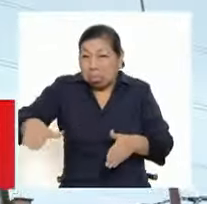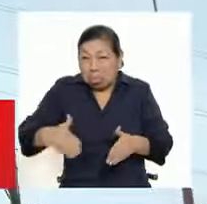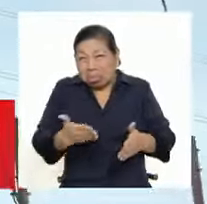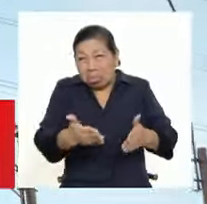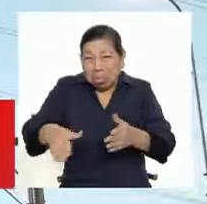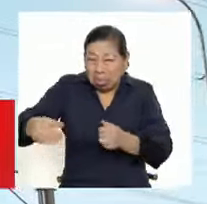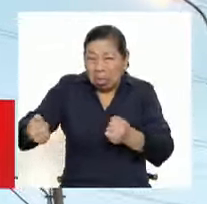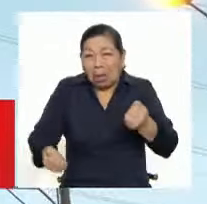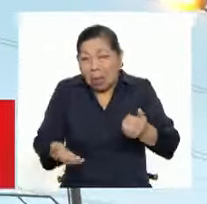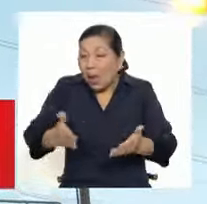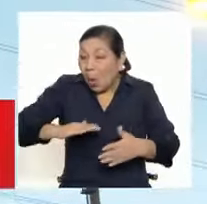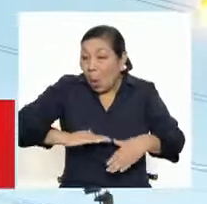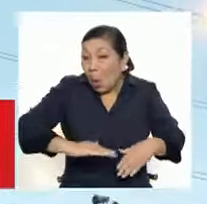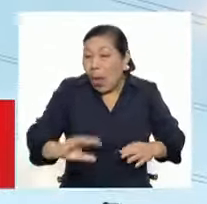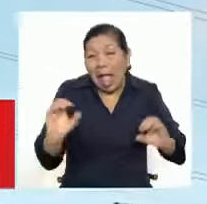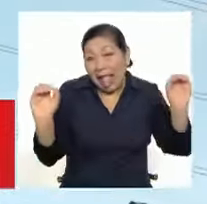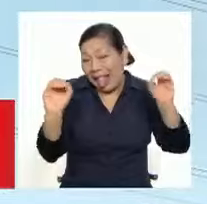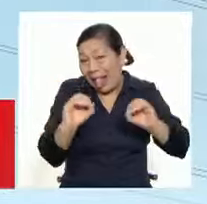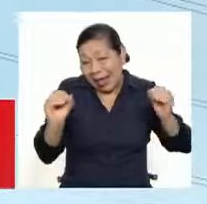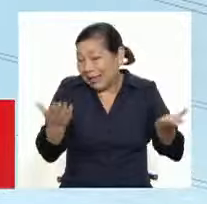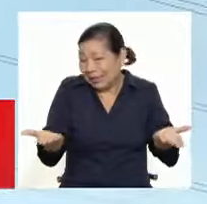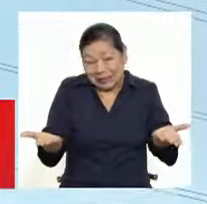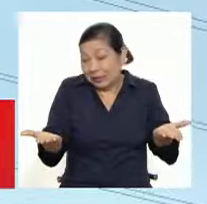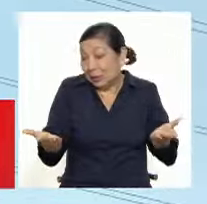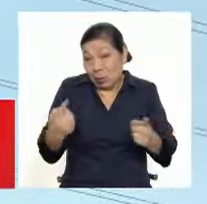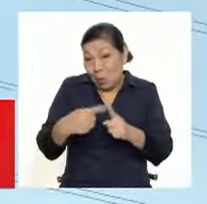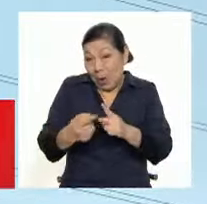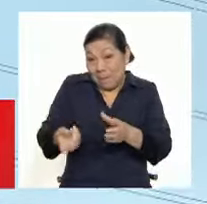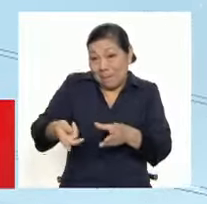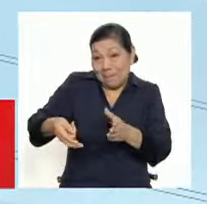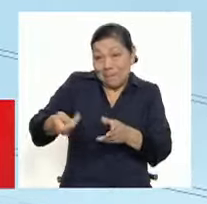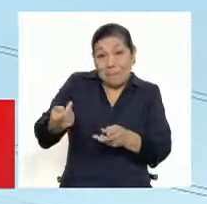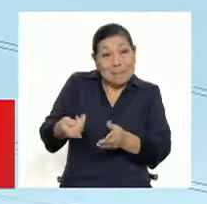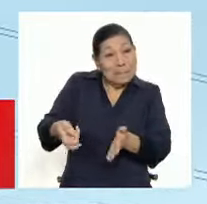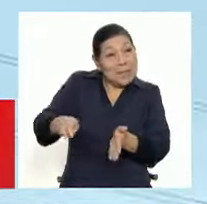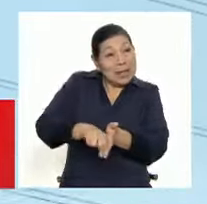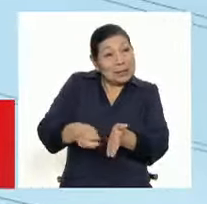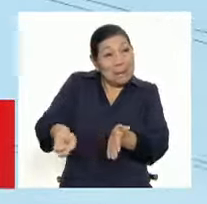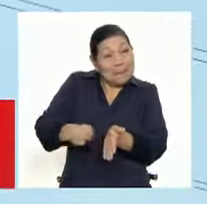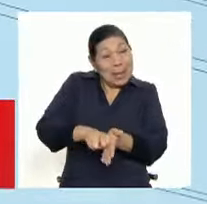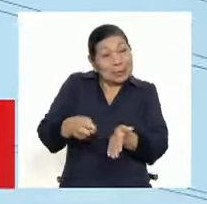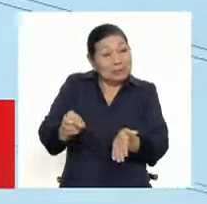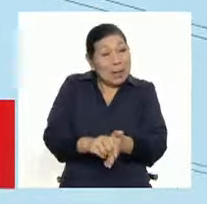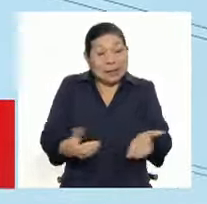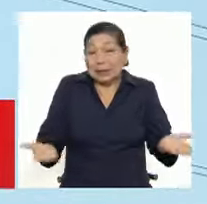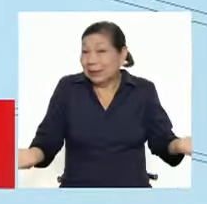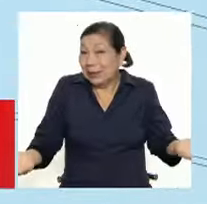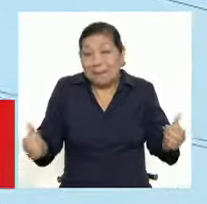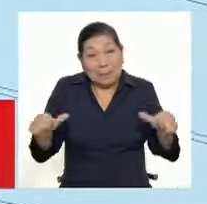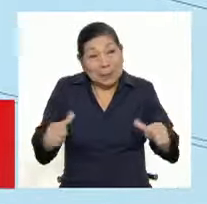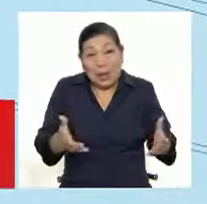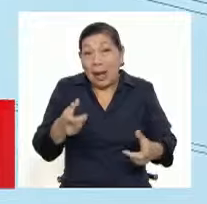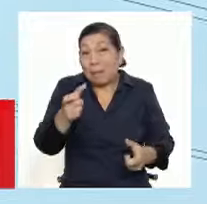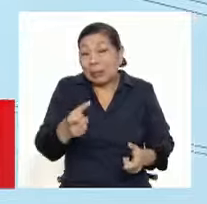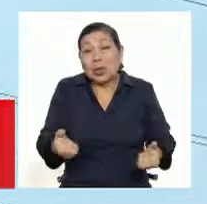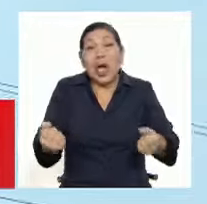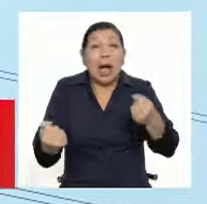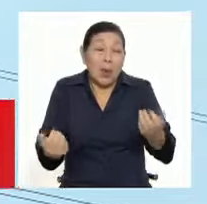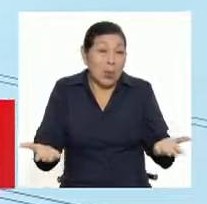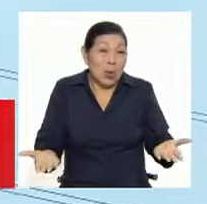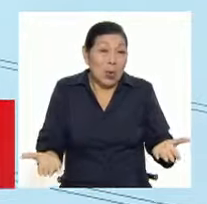barro, lodo, no hay policía de tránsito. Realmente una sumatoria de varias cosas que realmente terminan perjudicando al